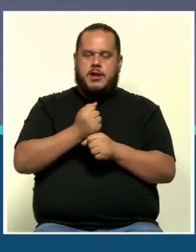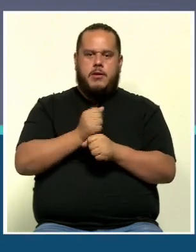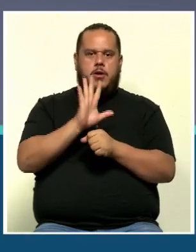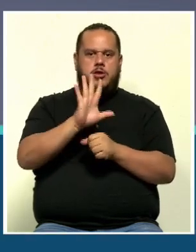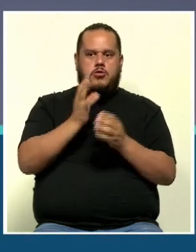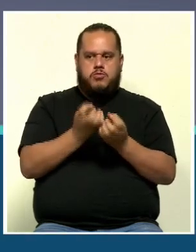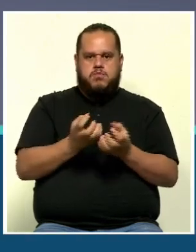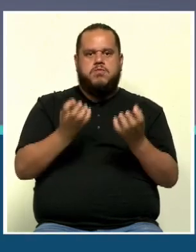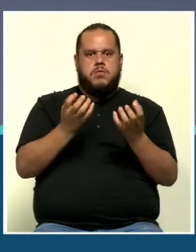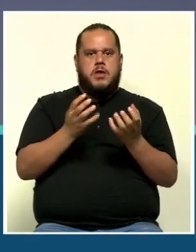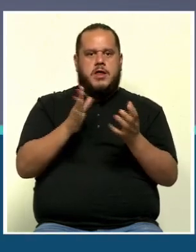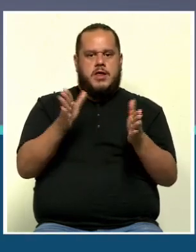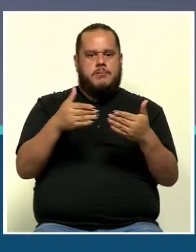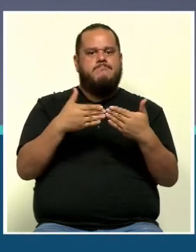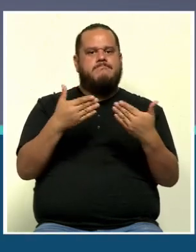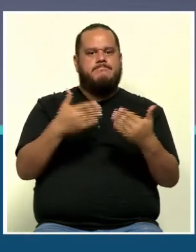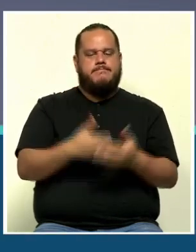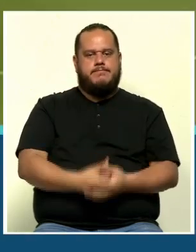y a puerta cerrada.